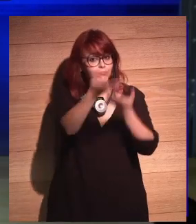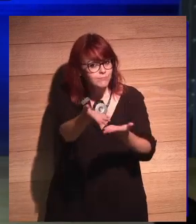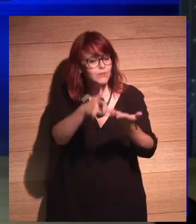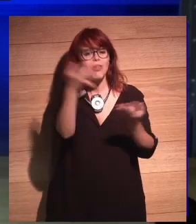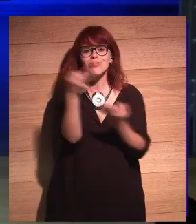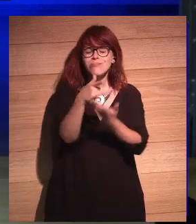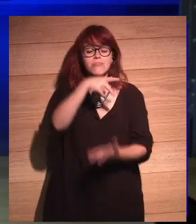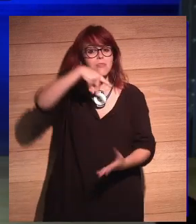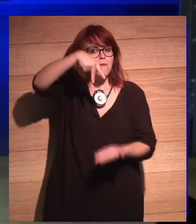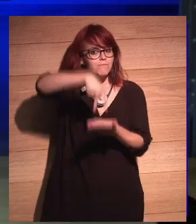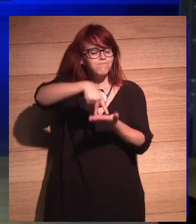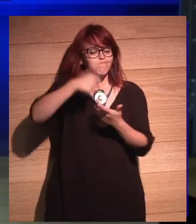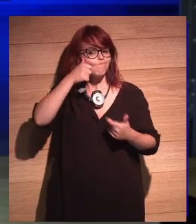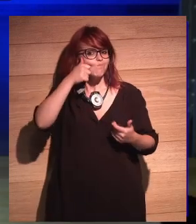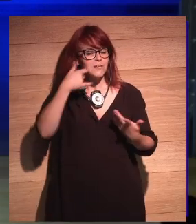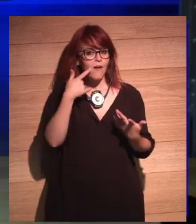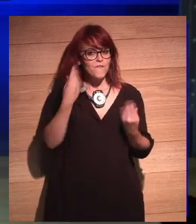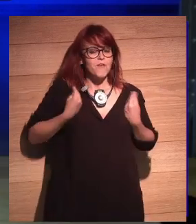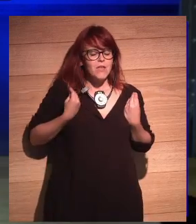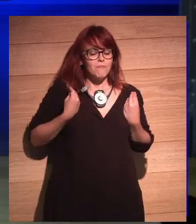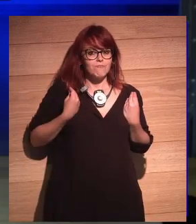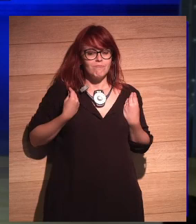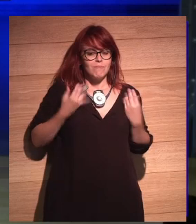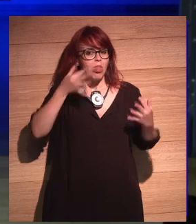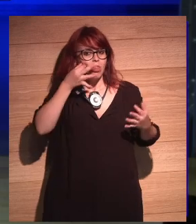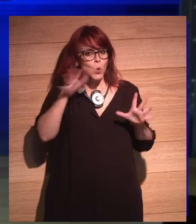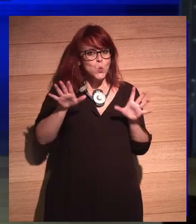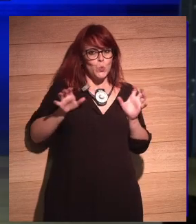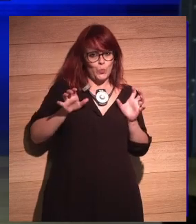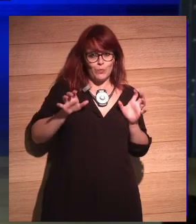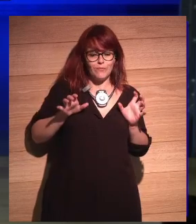estar ahí para experimentarlo. Y hay una manera de hacerlo